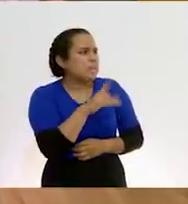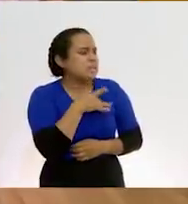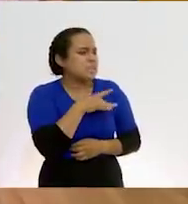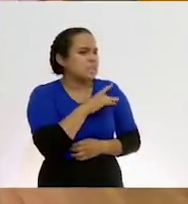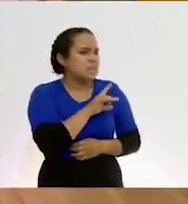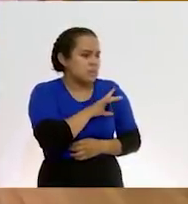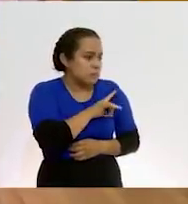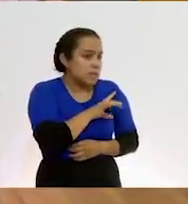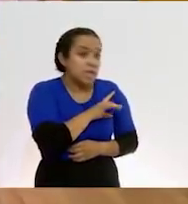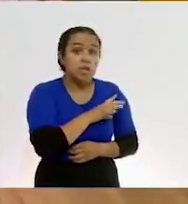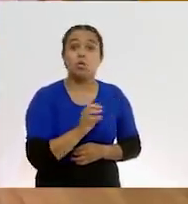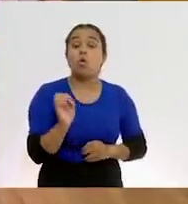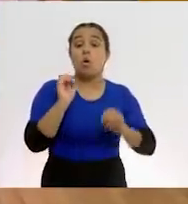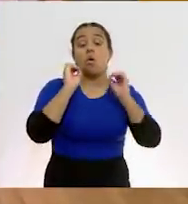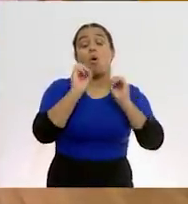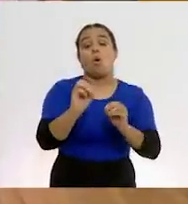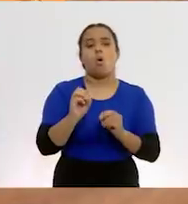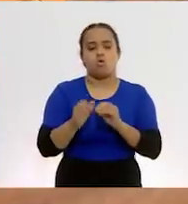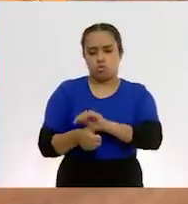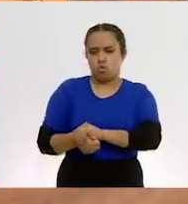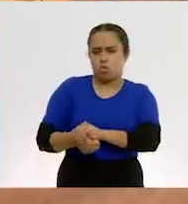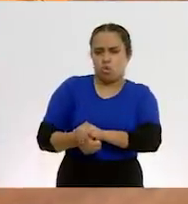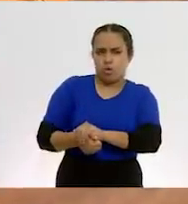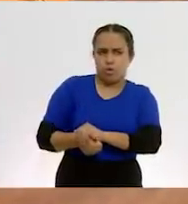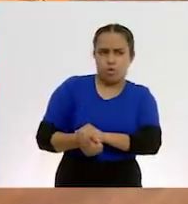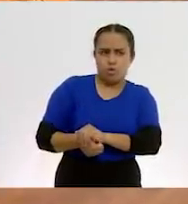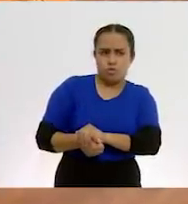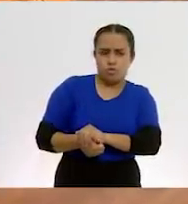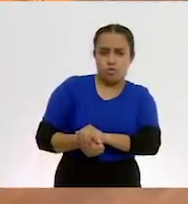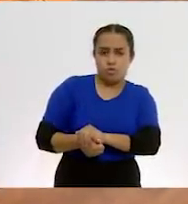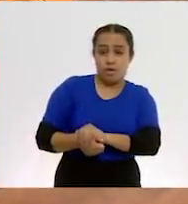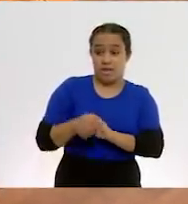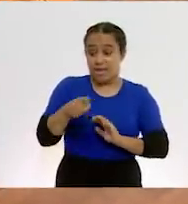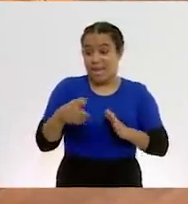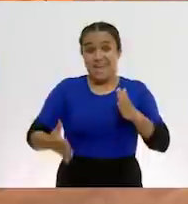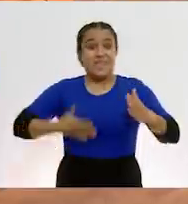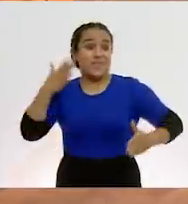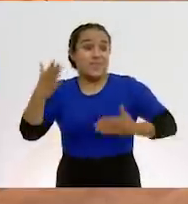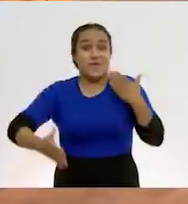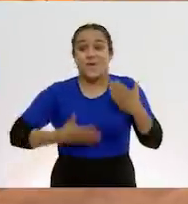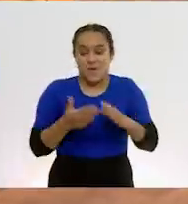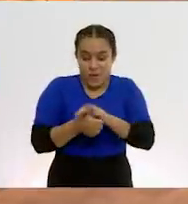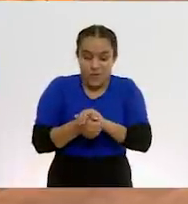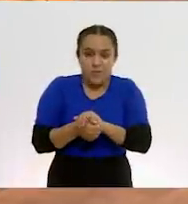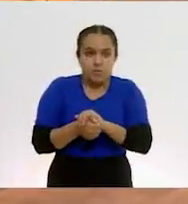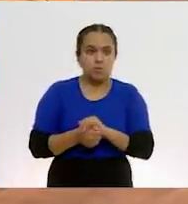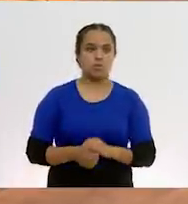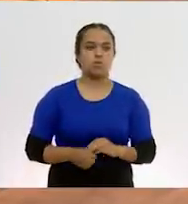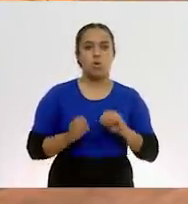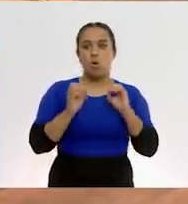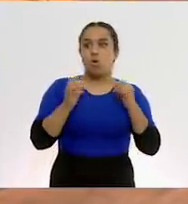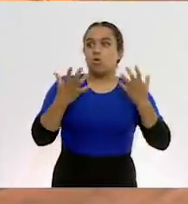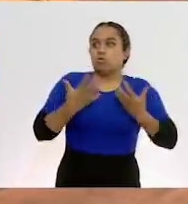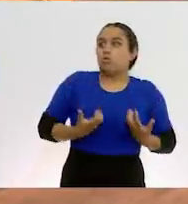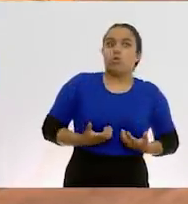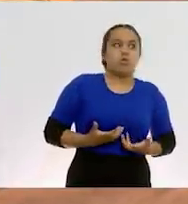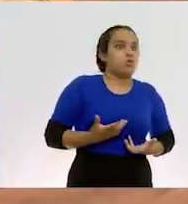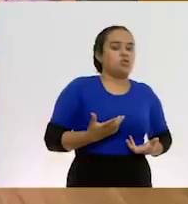O podemos tener una tortuga muy alegre. O con mucho